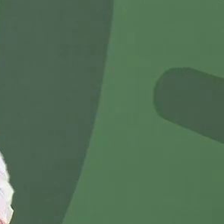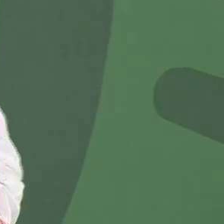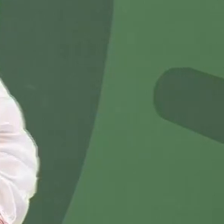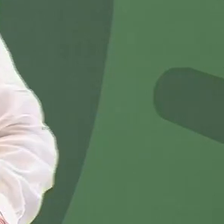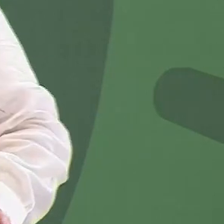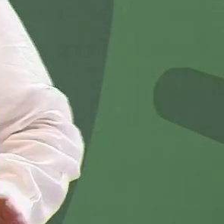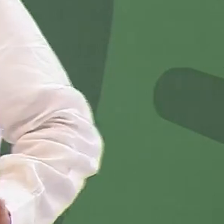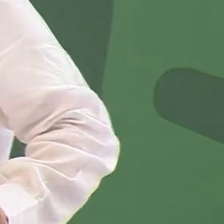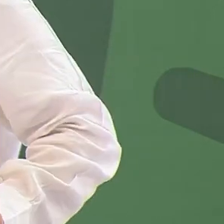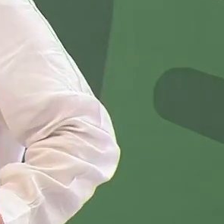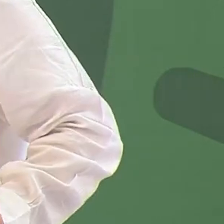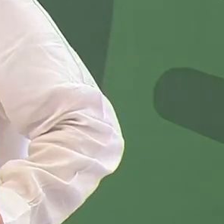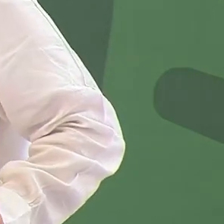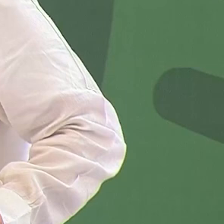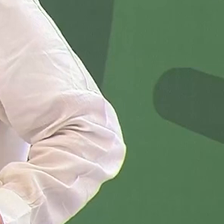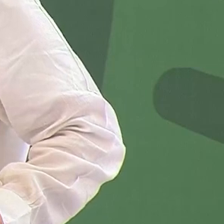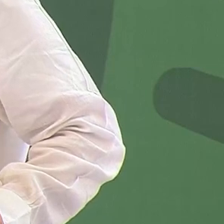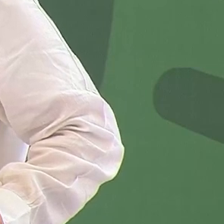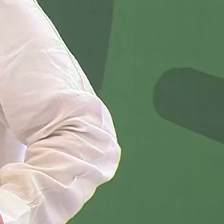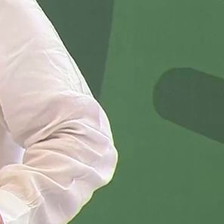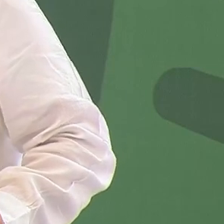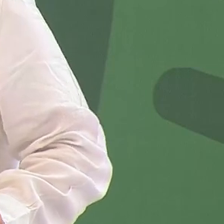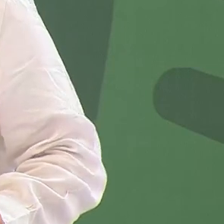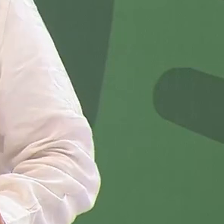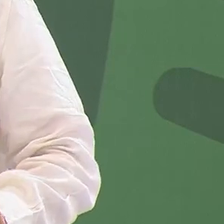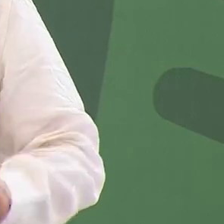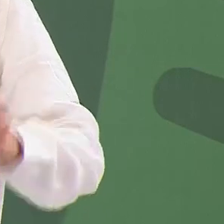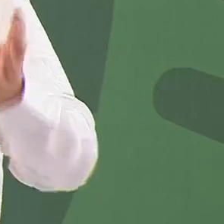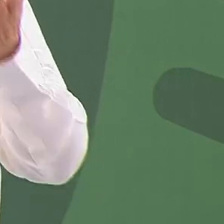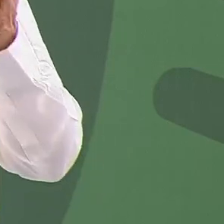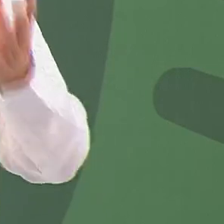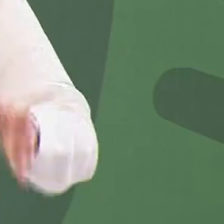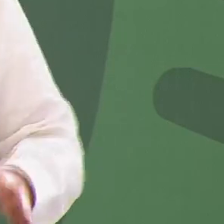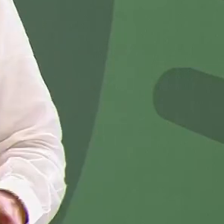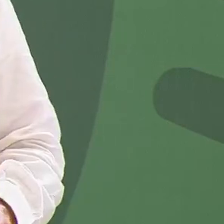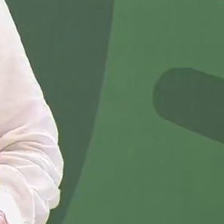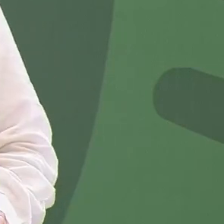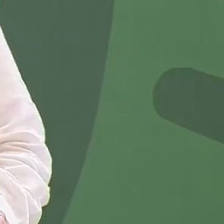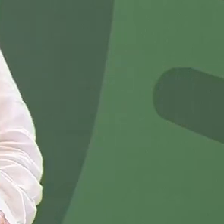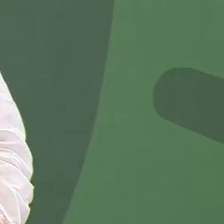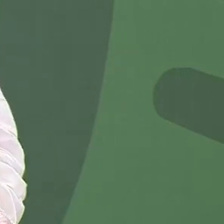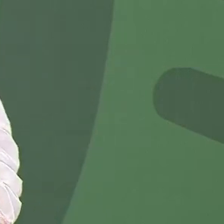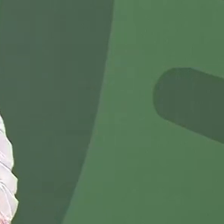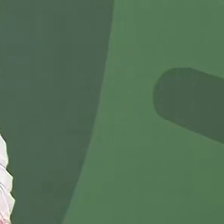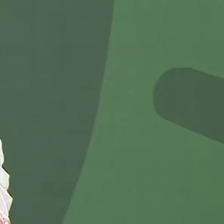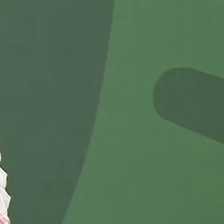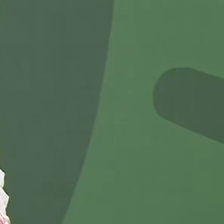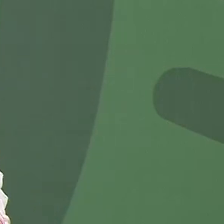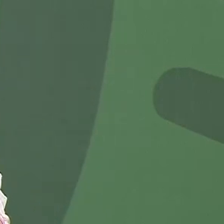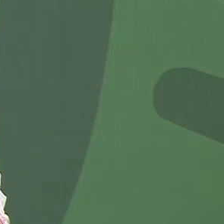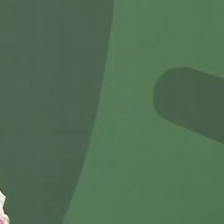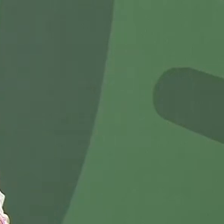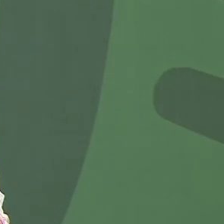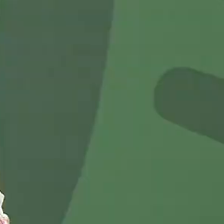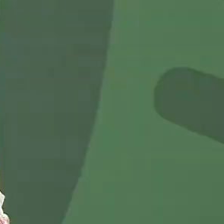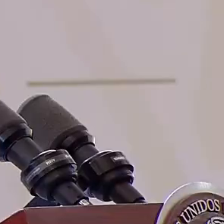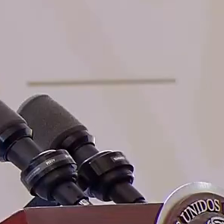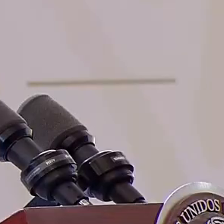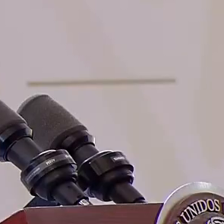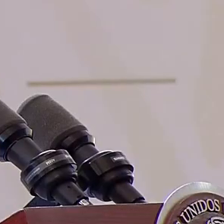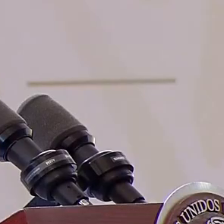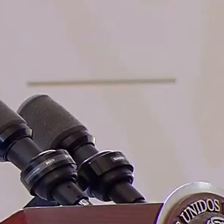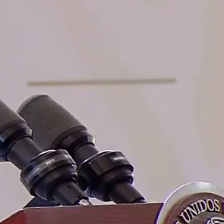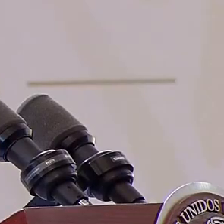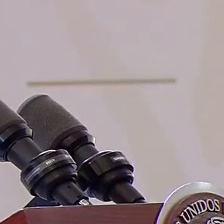vamos a beneficiar alrededor de 50,000 hectáreas nuevas. Ahí tenemos fruta,